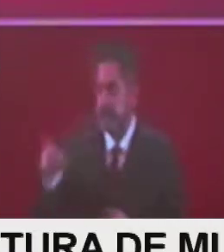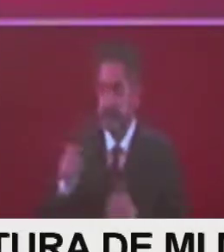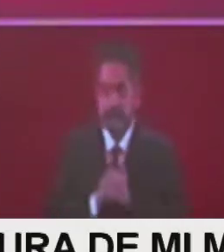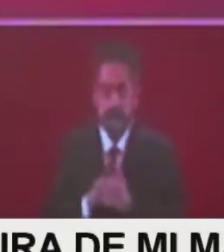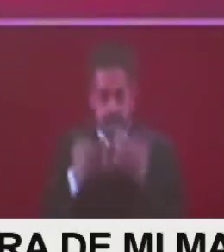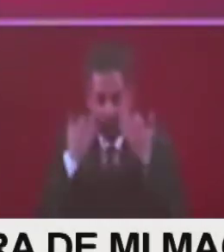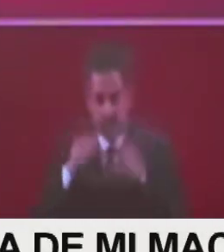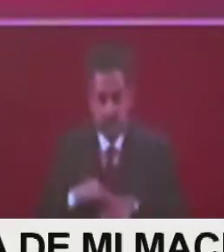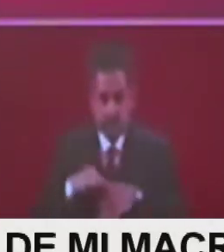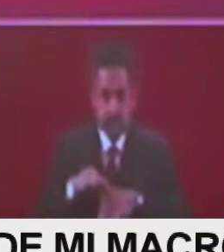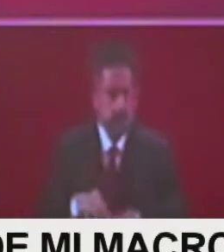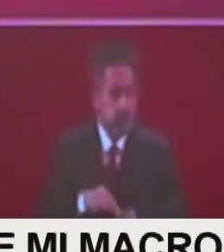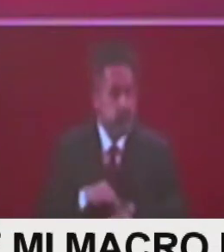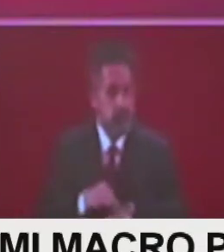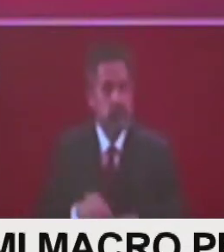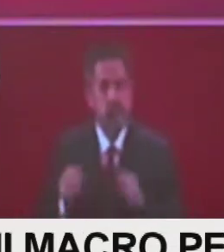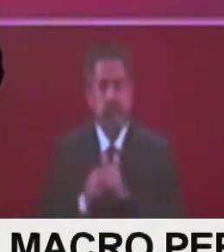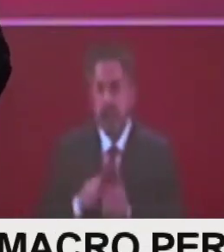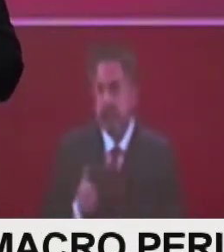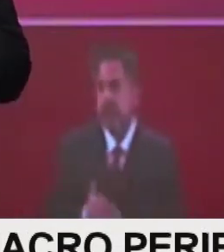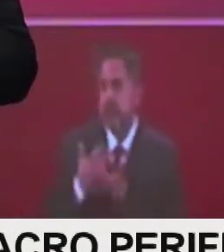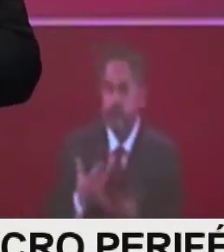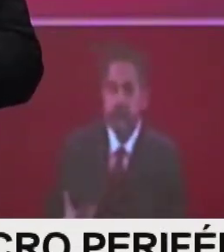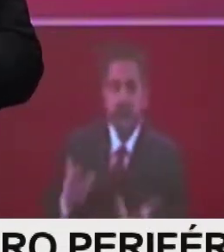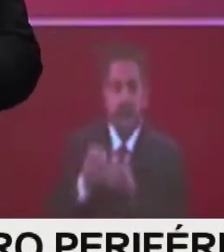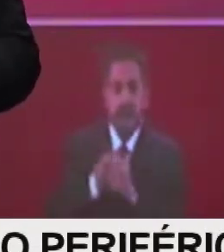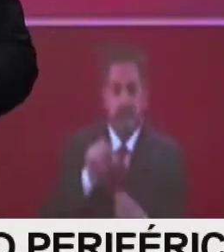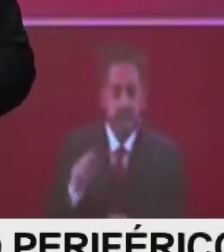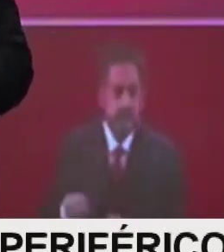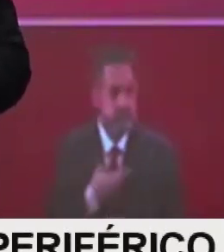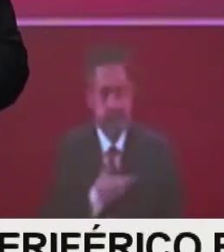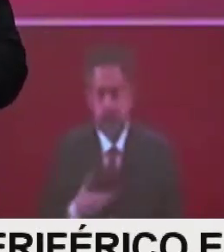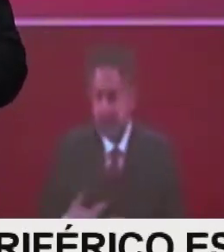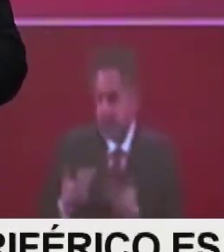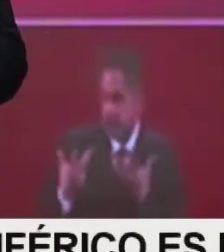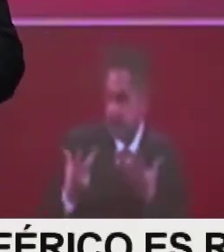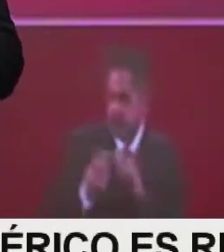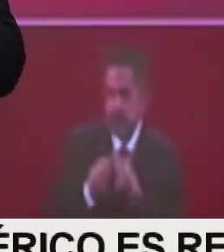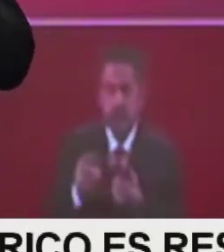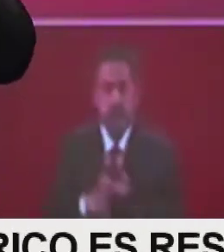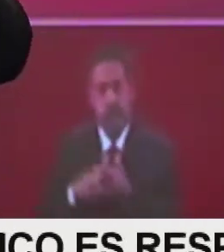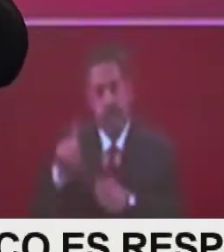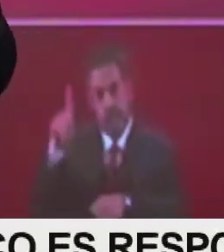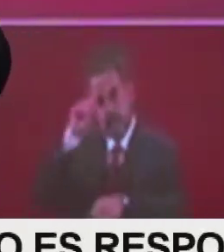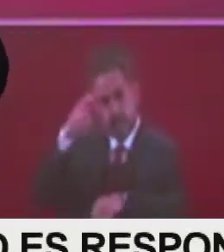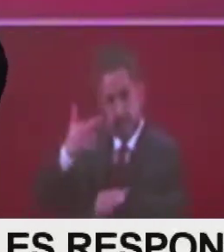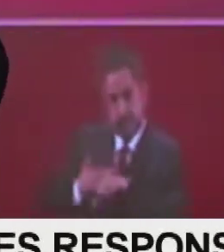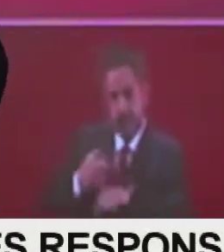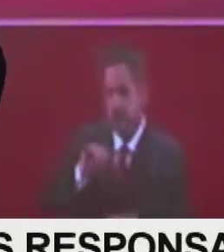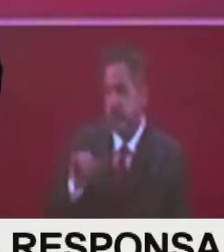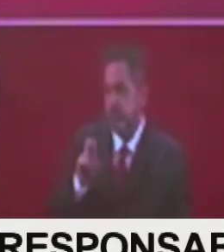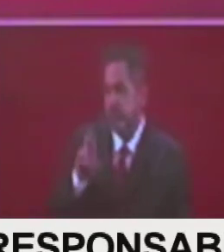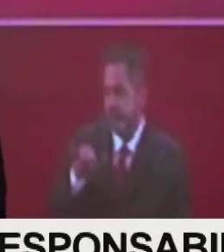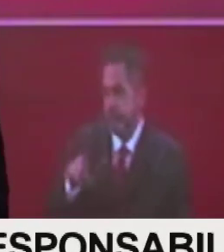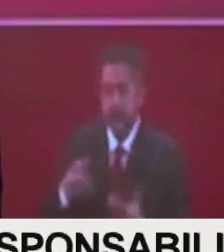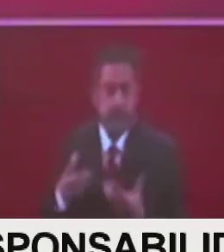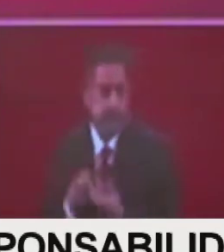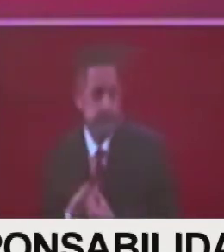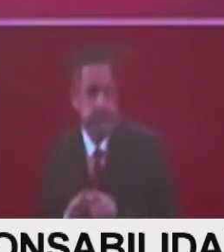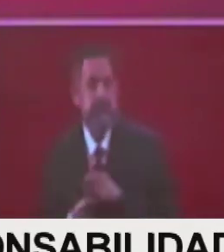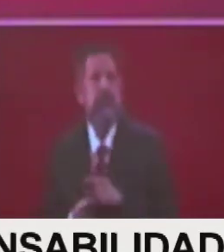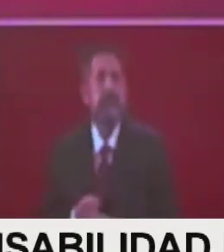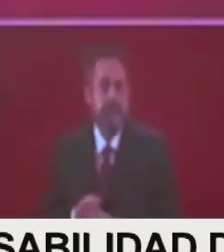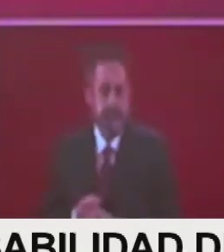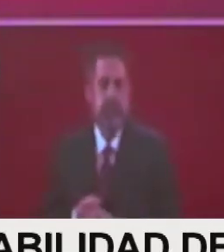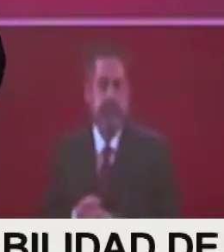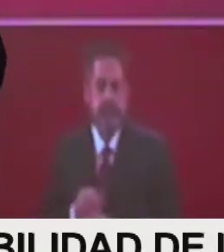las investigaciones continúan. Y sobre todo, queda mal el presidente López Obrador, quien ha repetido cada vez que puede y se